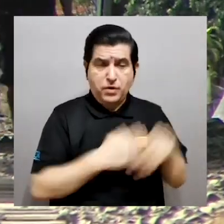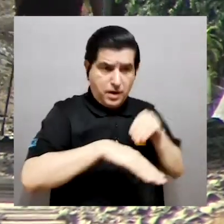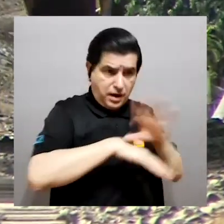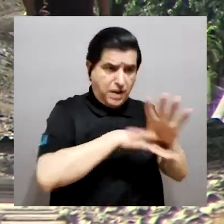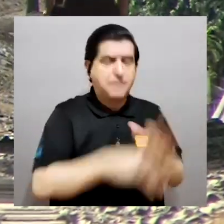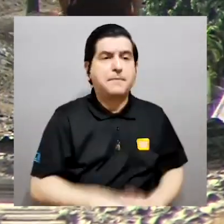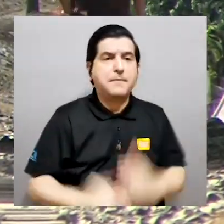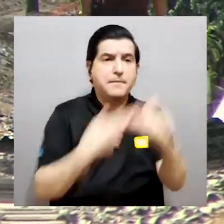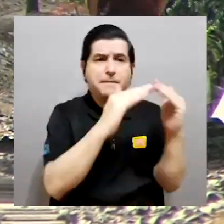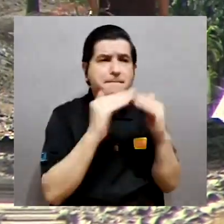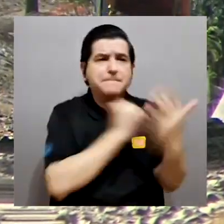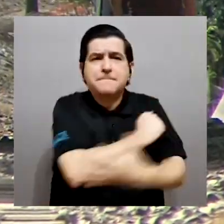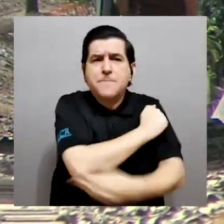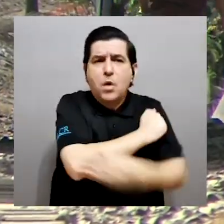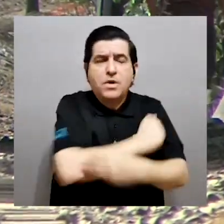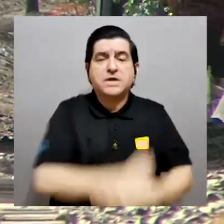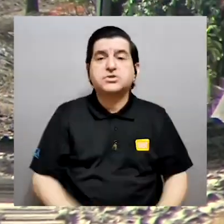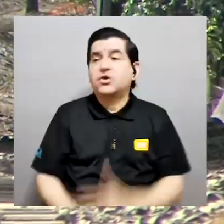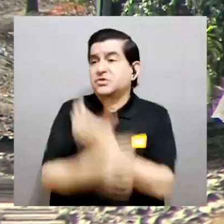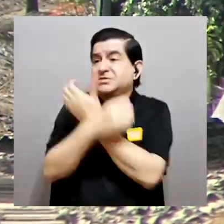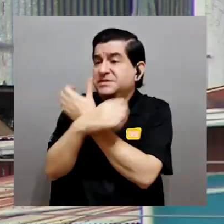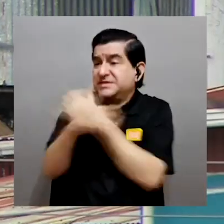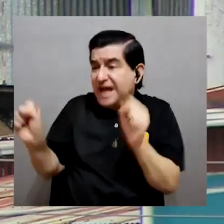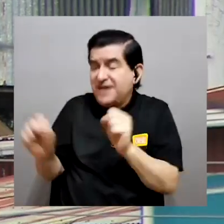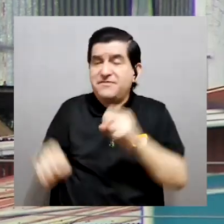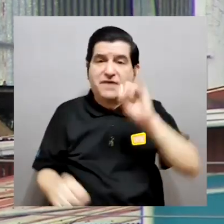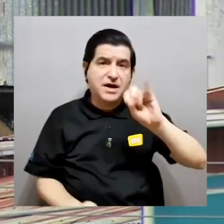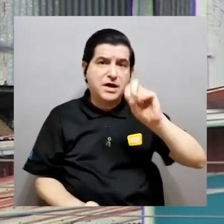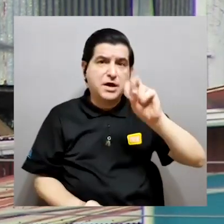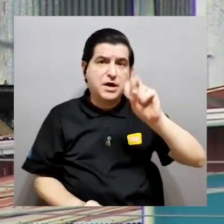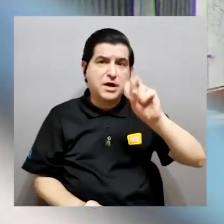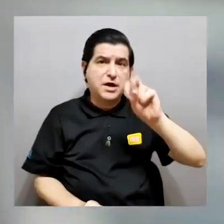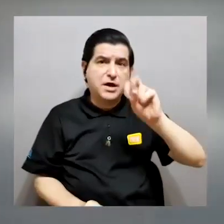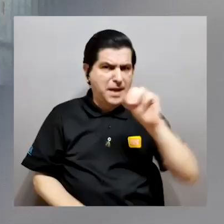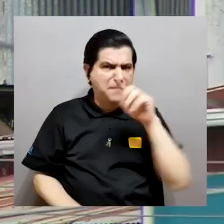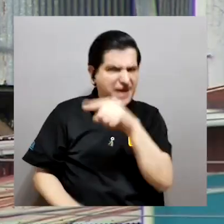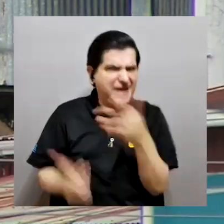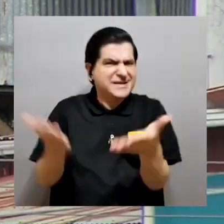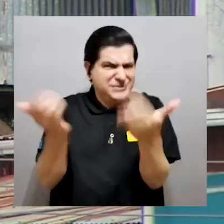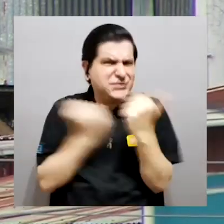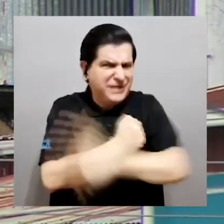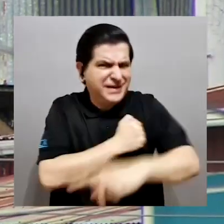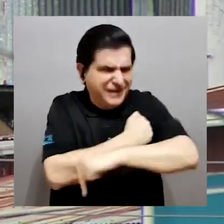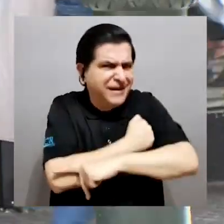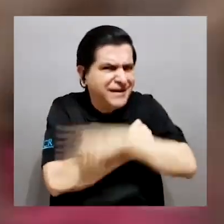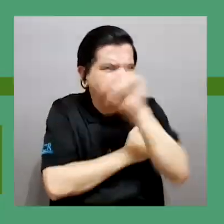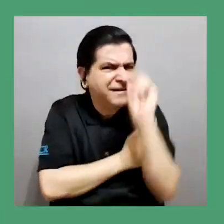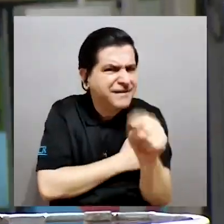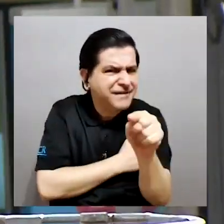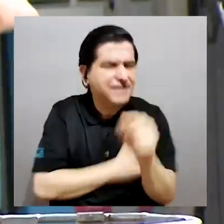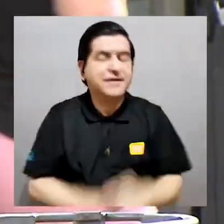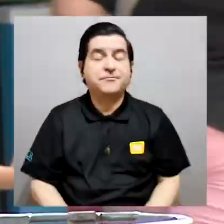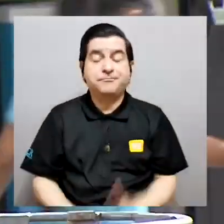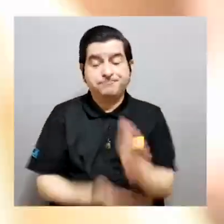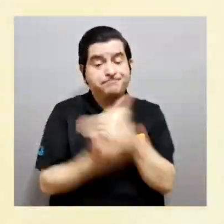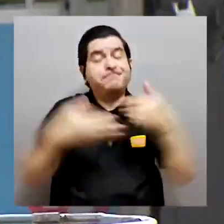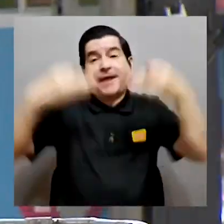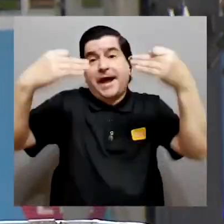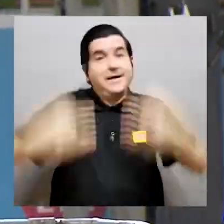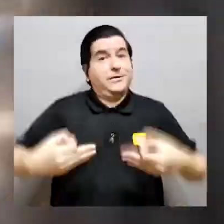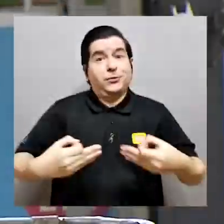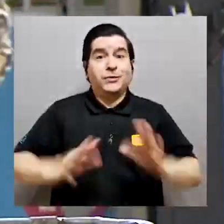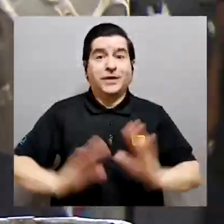están orientados a la población pobre para salvar el IBM? ¿Es eso lo que quiere el país? Alguna medida hay que